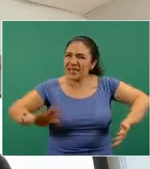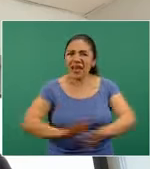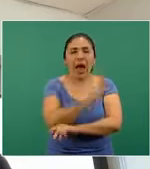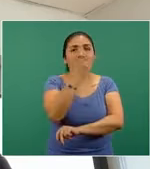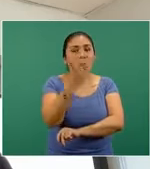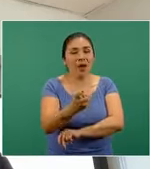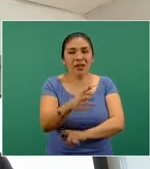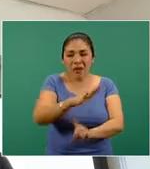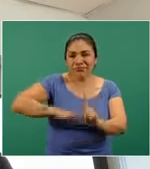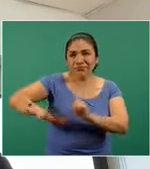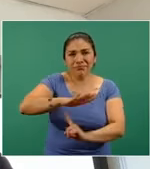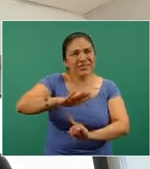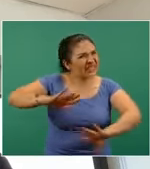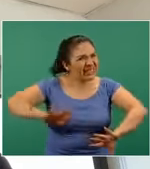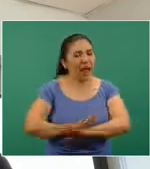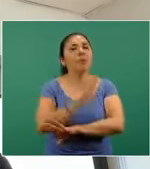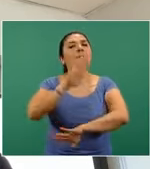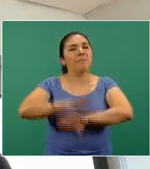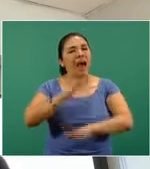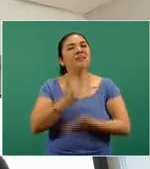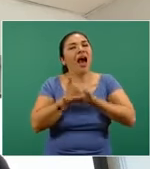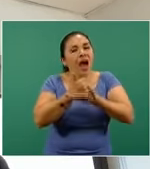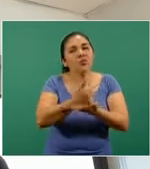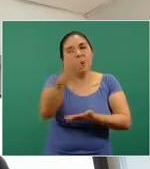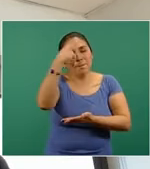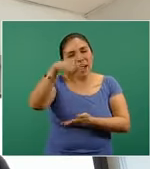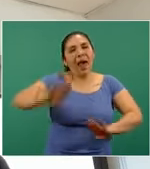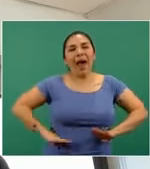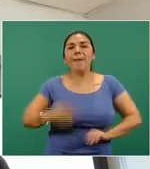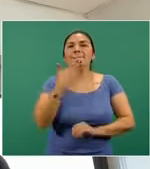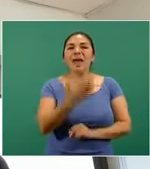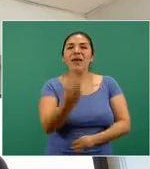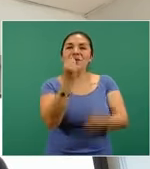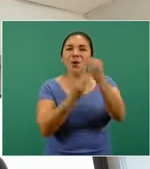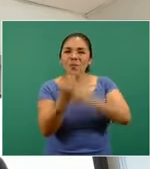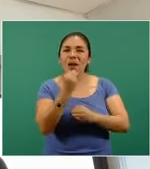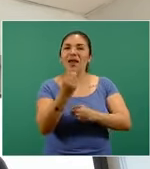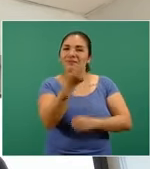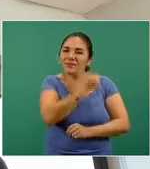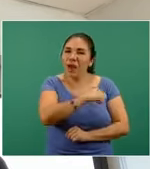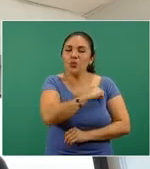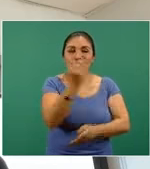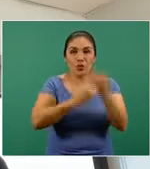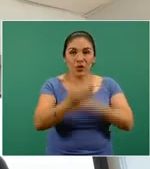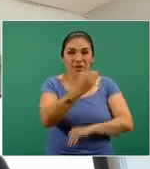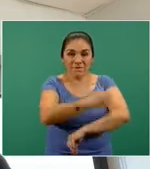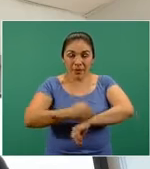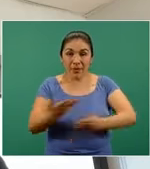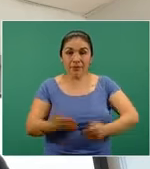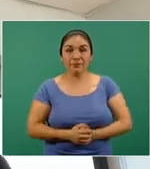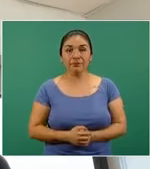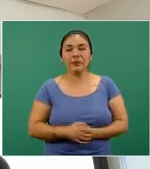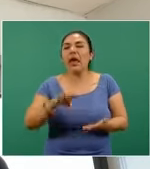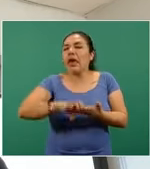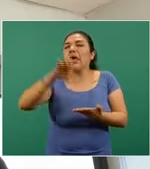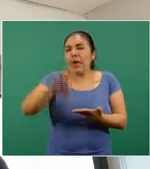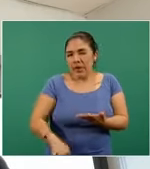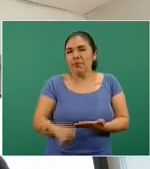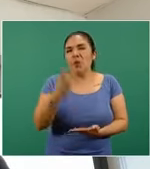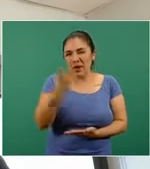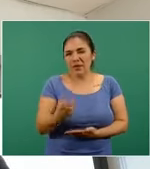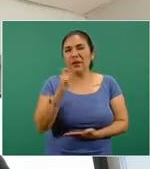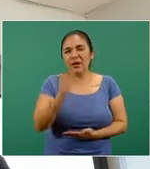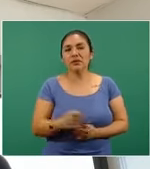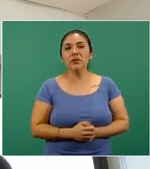esos entornos para que sean favorables a la buena alimentación y nutrición de las familias. Un ejemplo de estas